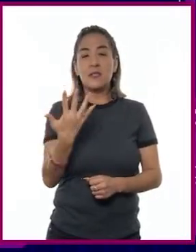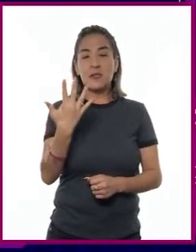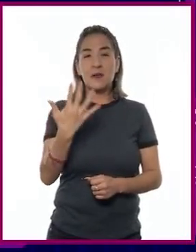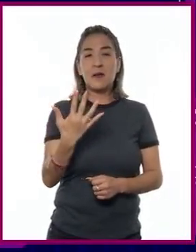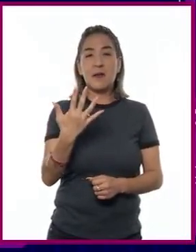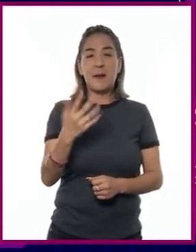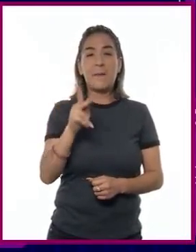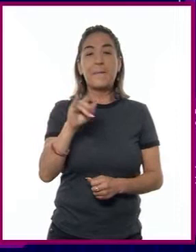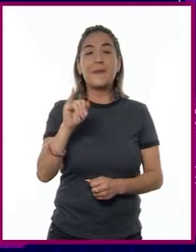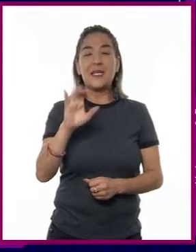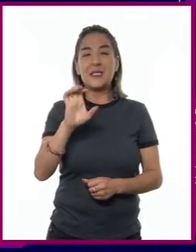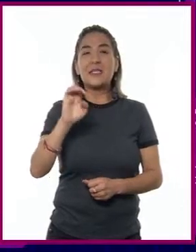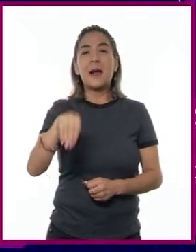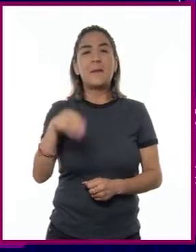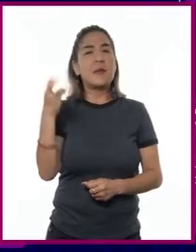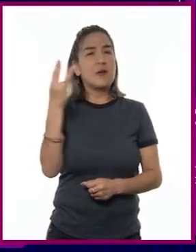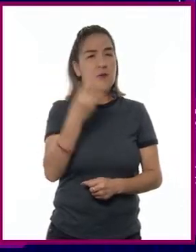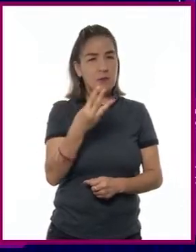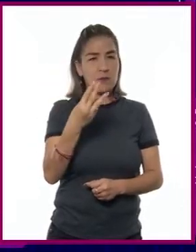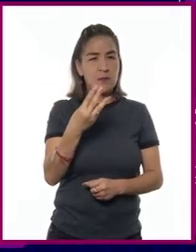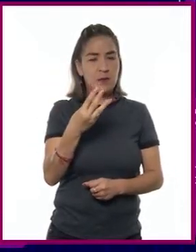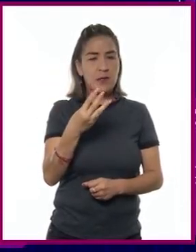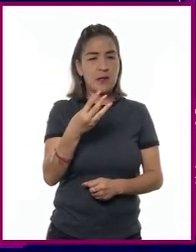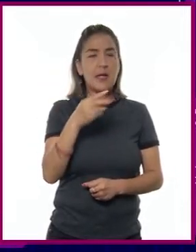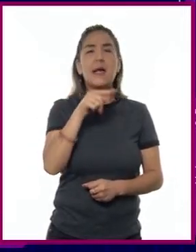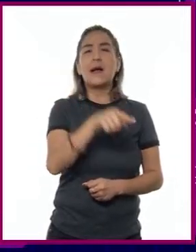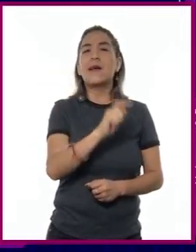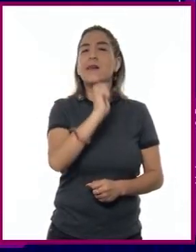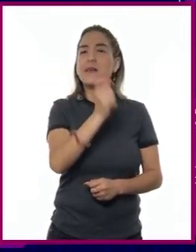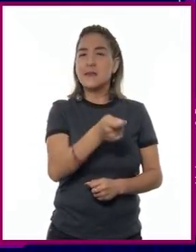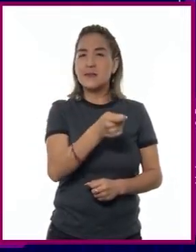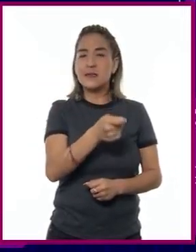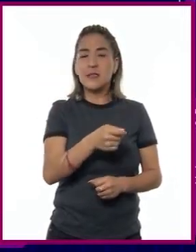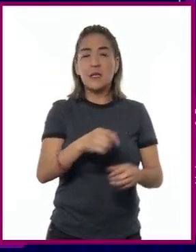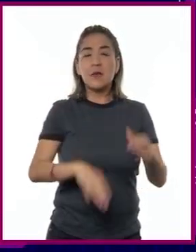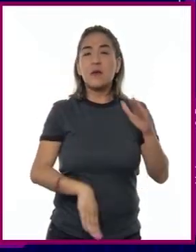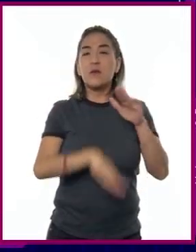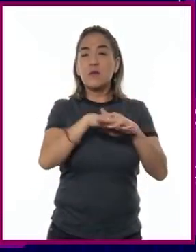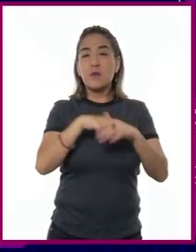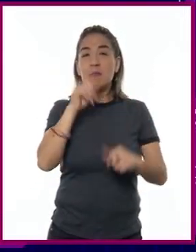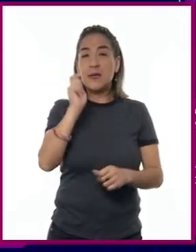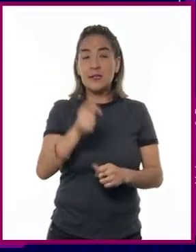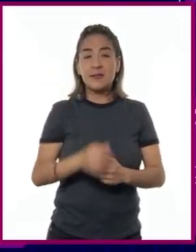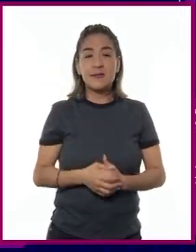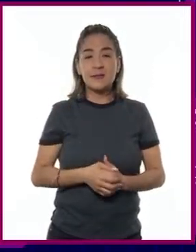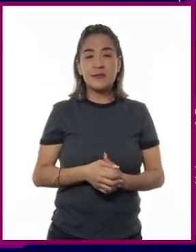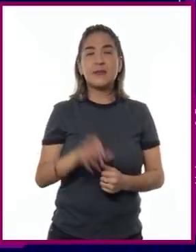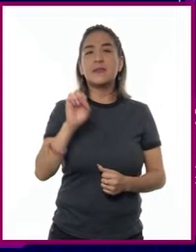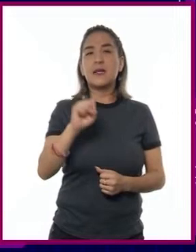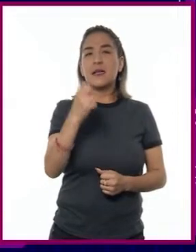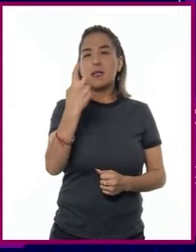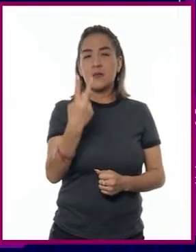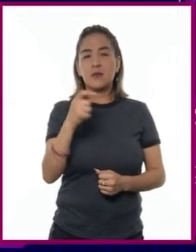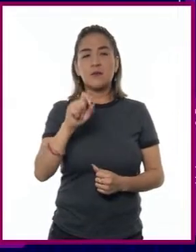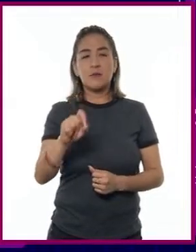62.5 pi centímetros cúbicos, se dice que su capacidad es de